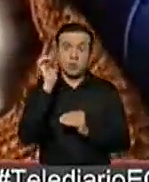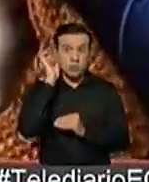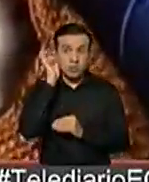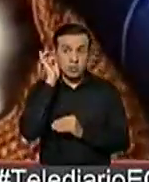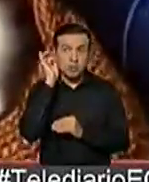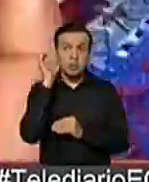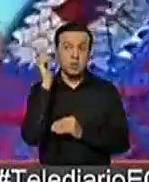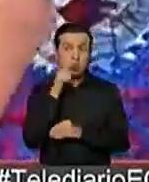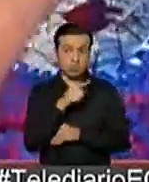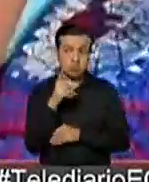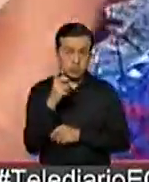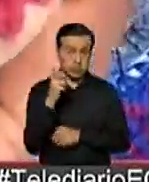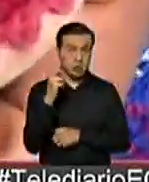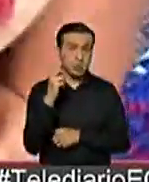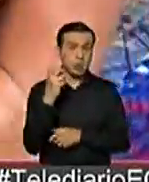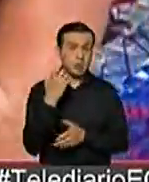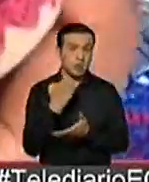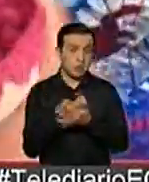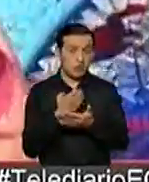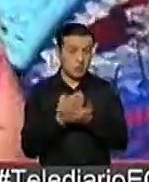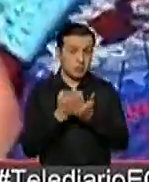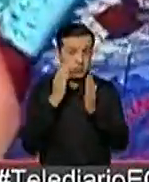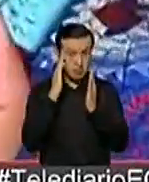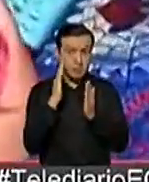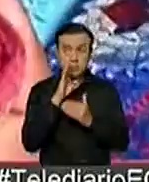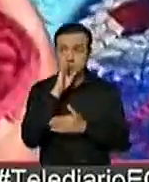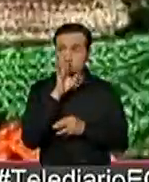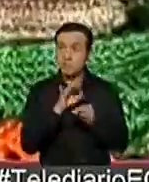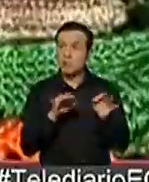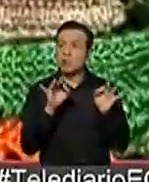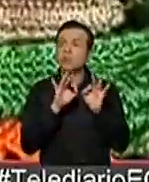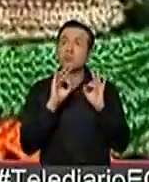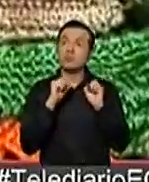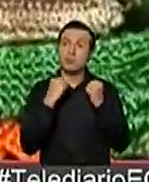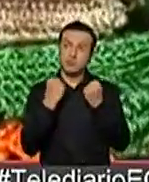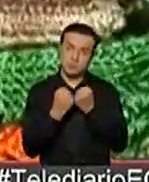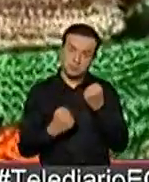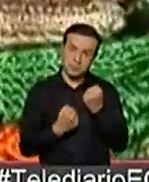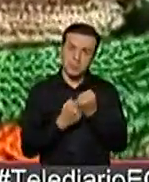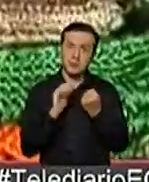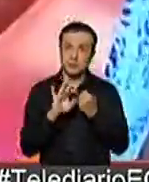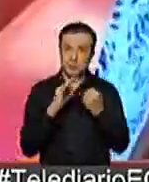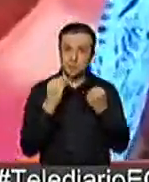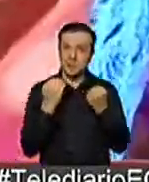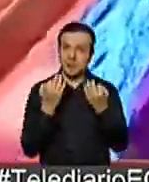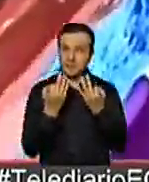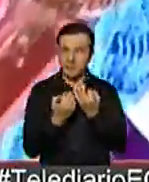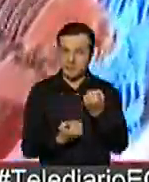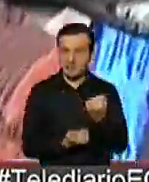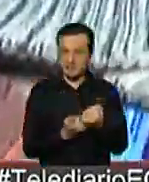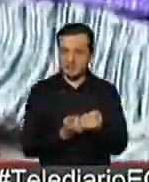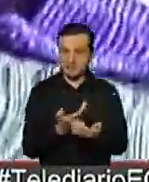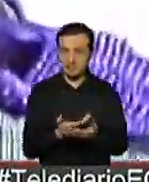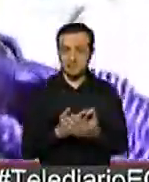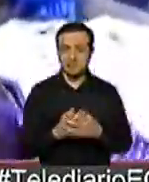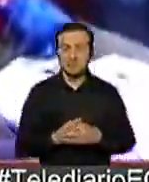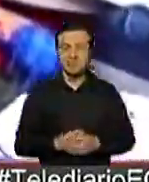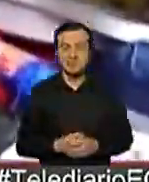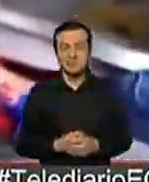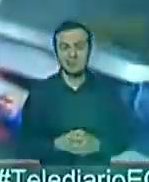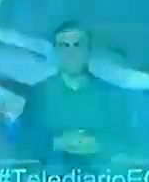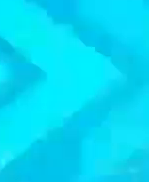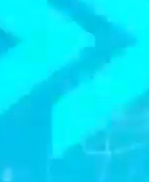mujeres que buscan un sustento económico, dejando un legado a la sociedad y a su familia. Guadalupe Ayoví, Medios